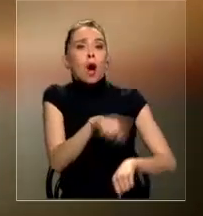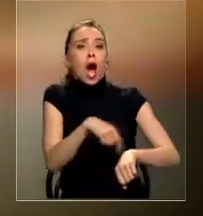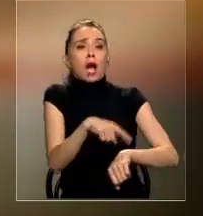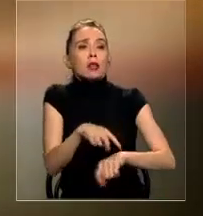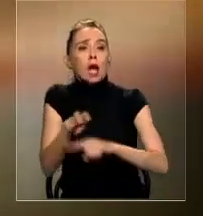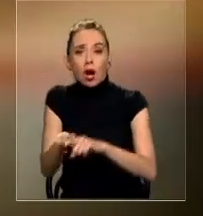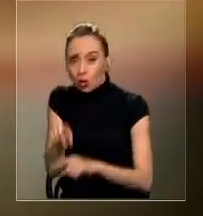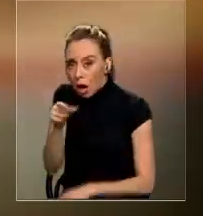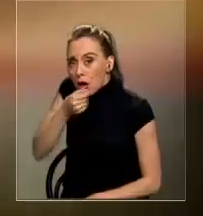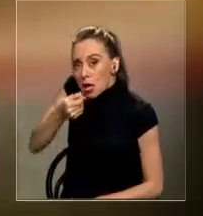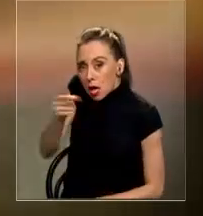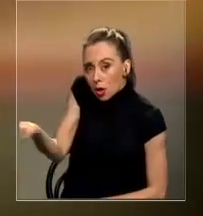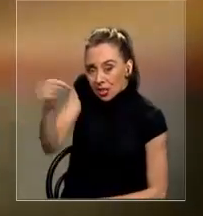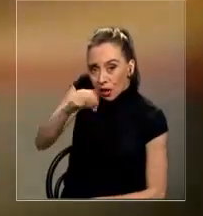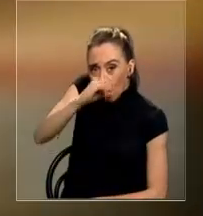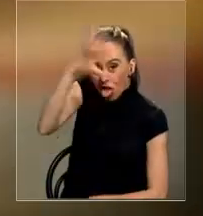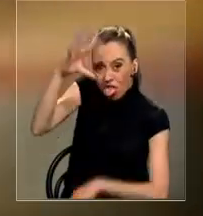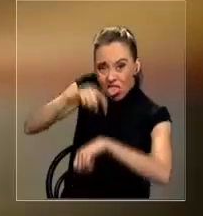¿Pero llegaron de día?